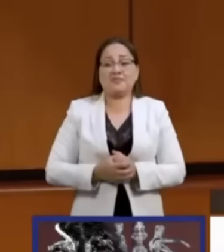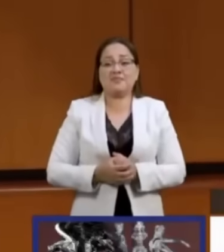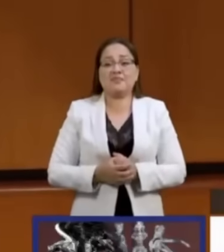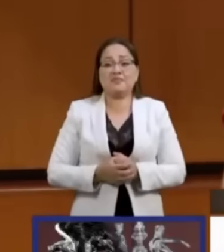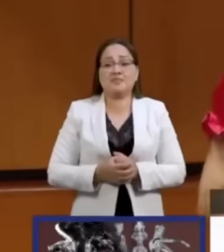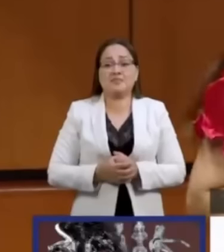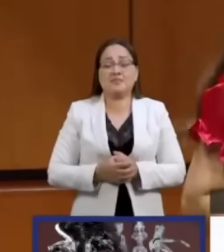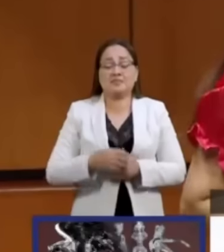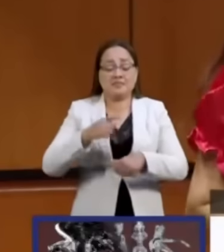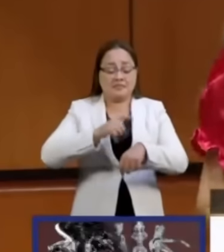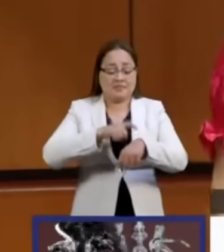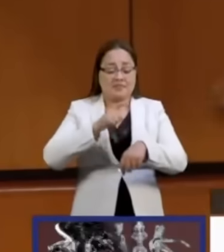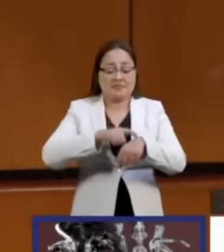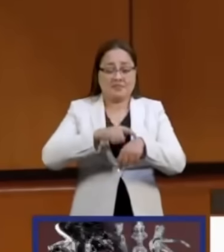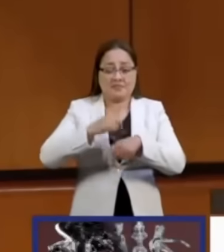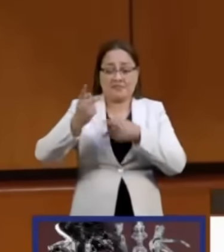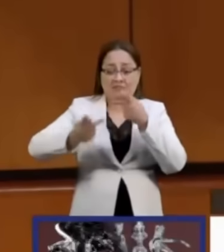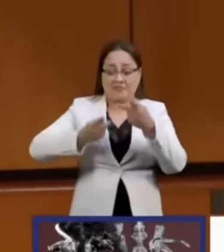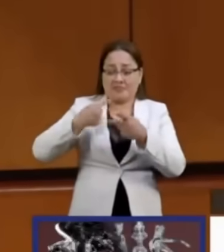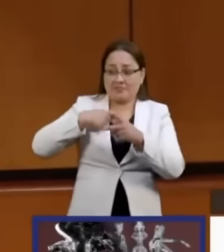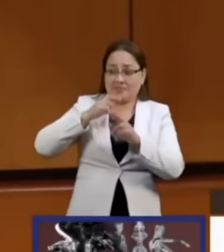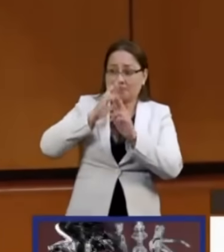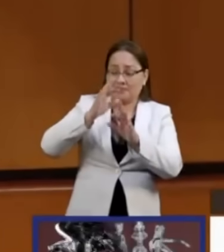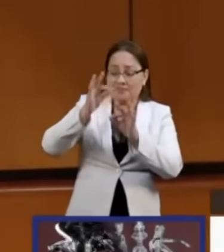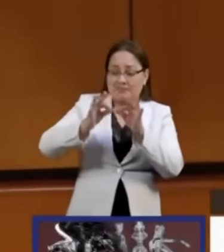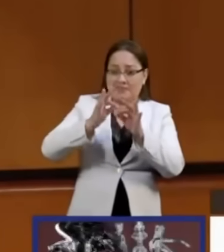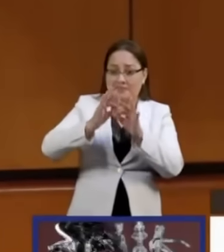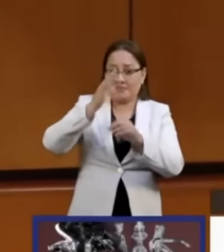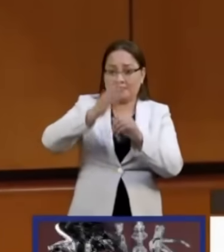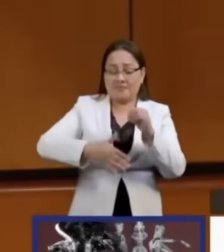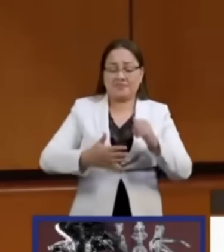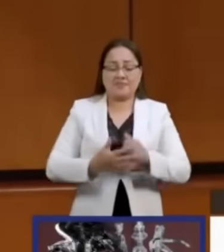Ya concluyó mi tiempo de la pregunta, continúe, ¿cierto? Sí, continúe.